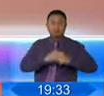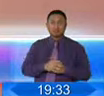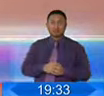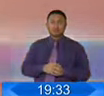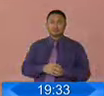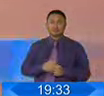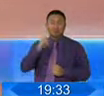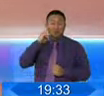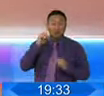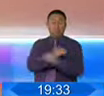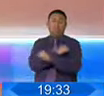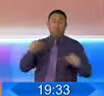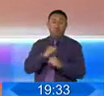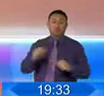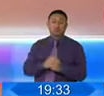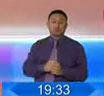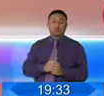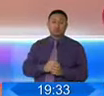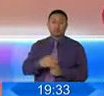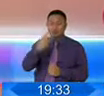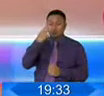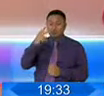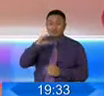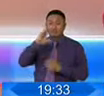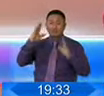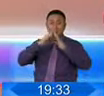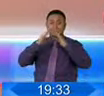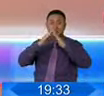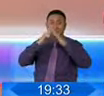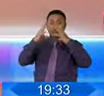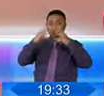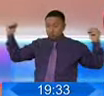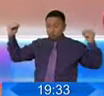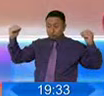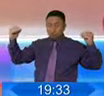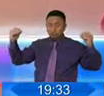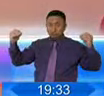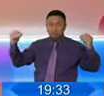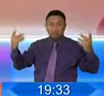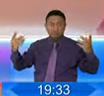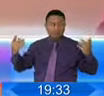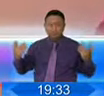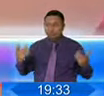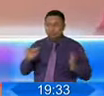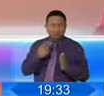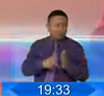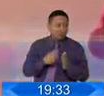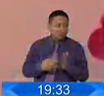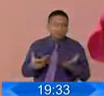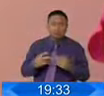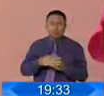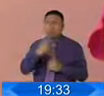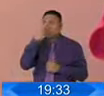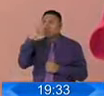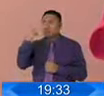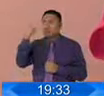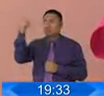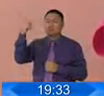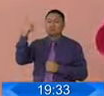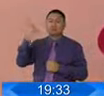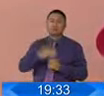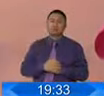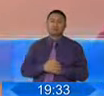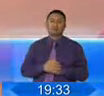escuchó una explosión, luego salimos a ver porque las luces en todas las casas se encendían, se apagaban, y salimos a ver y tomamos cuenta que